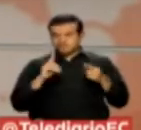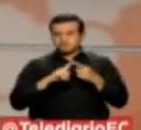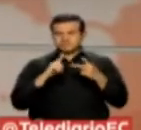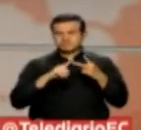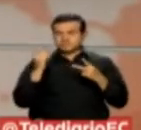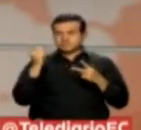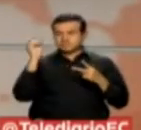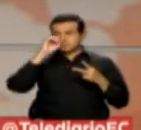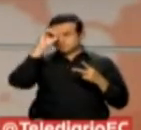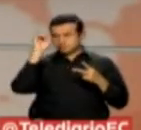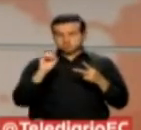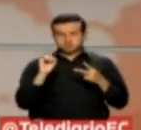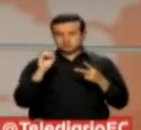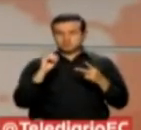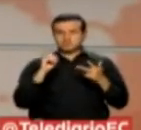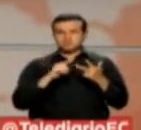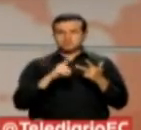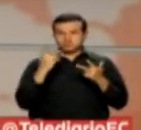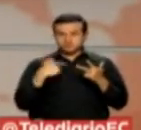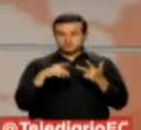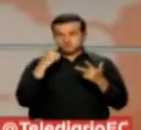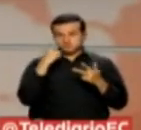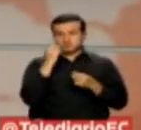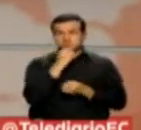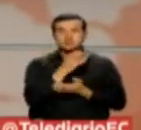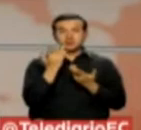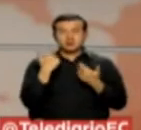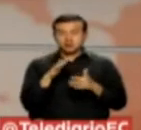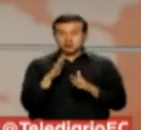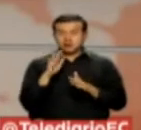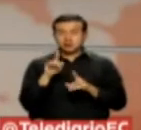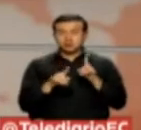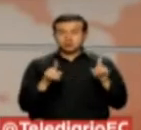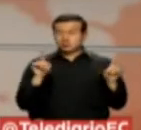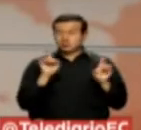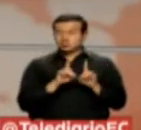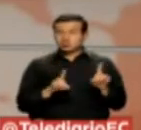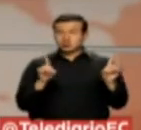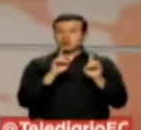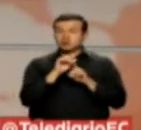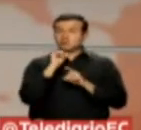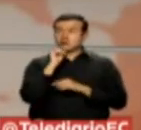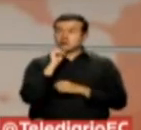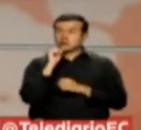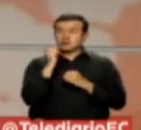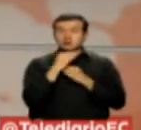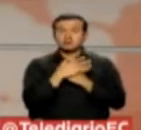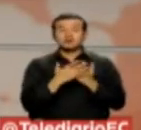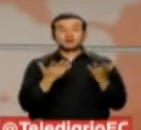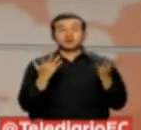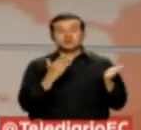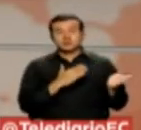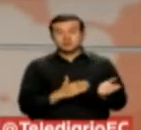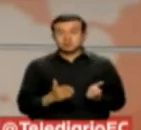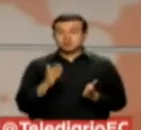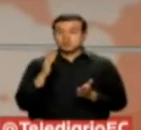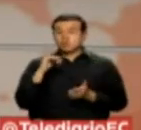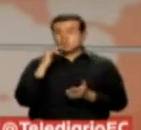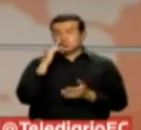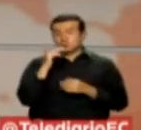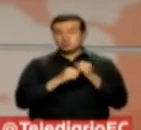son los más bajos del mercado y le puedo decir que hay cifras que quizás no se conocen mucho, y que es que de junio